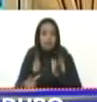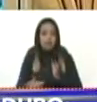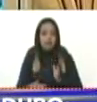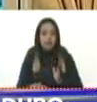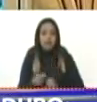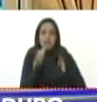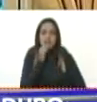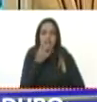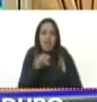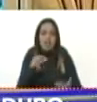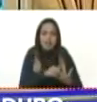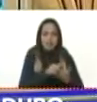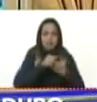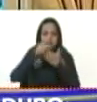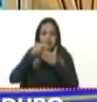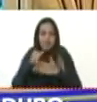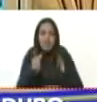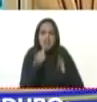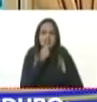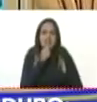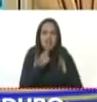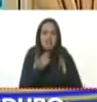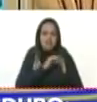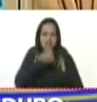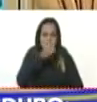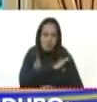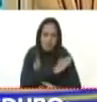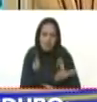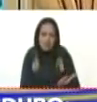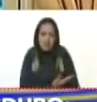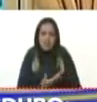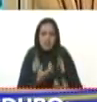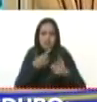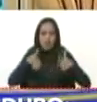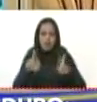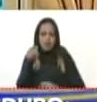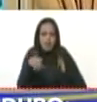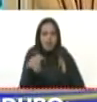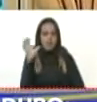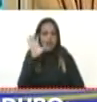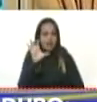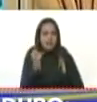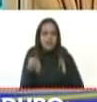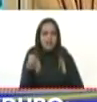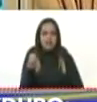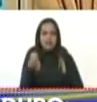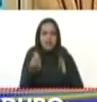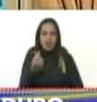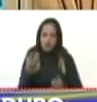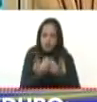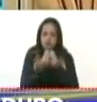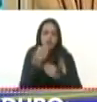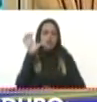más liderazgo? ¿Quién tiene más poder democrático sobre su país, en su país y con su país?